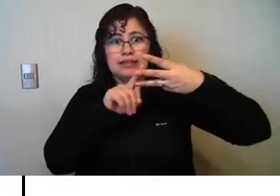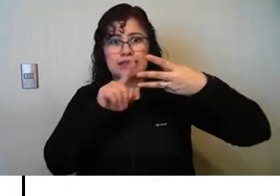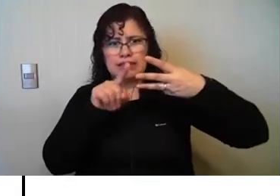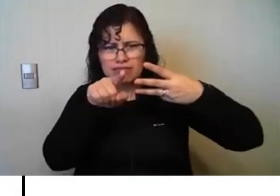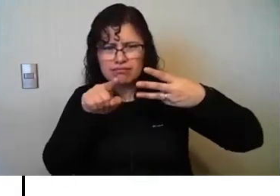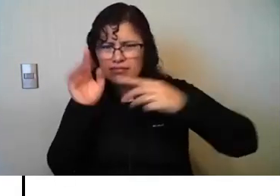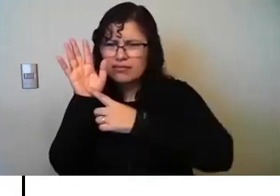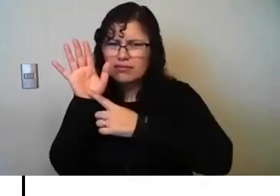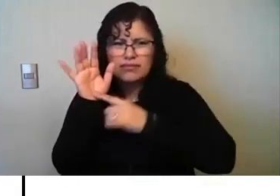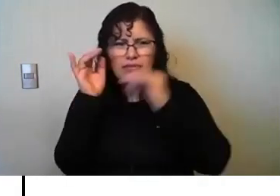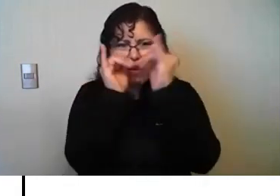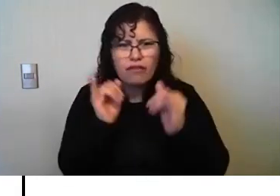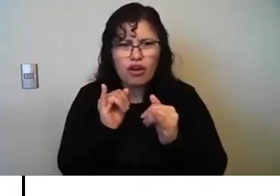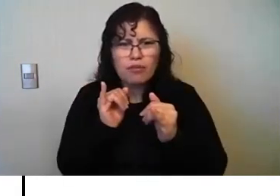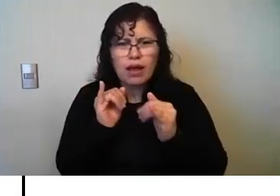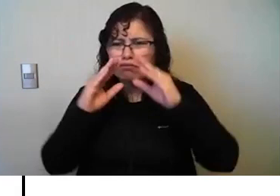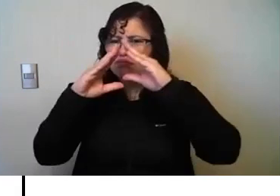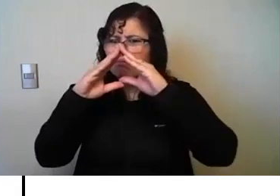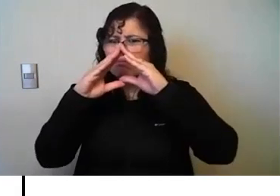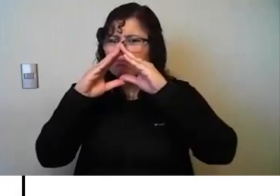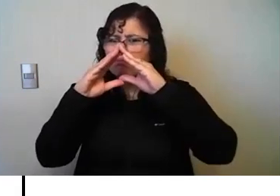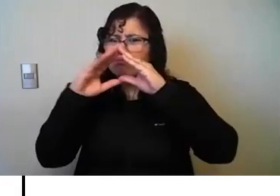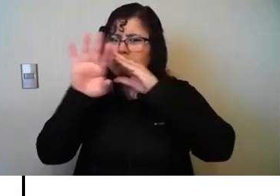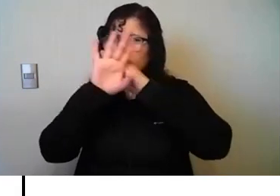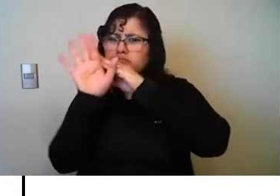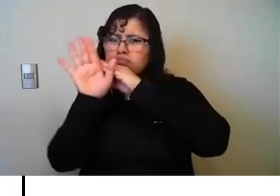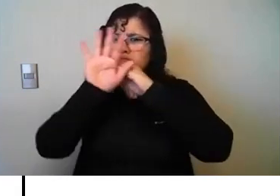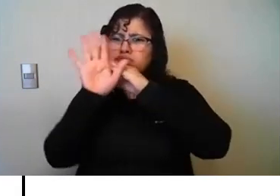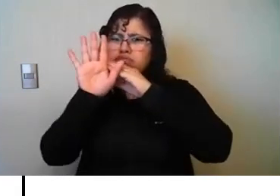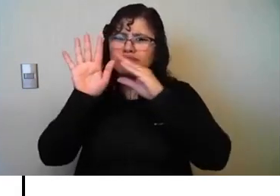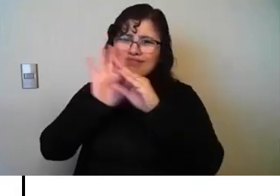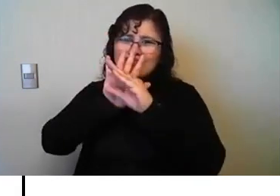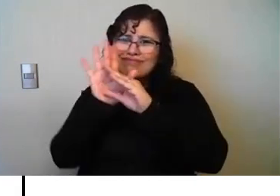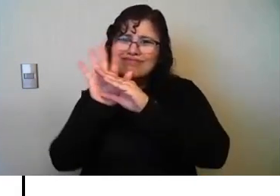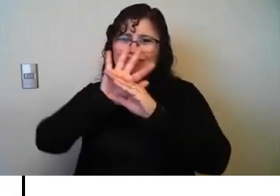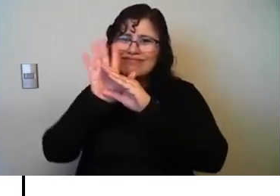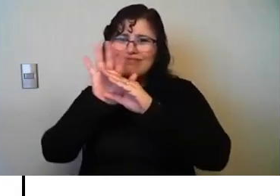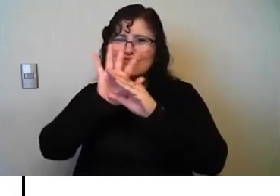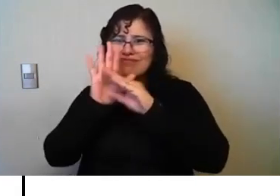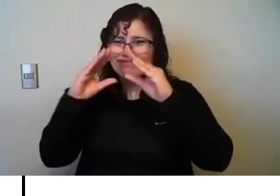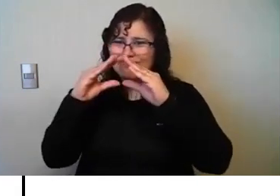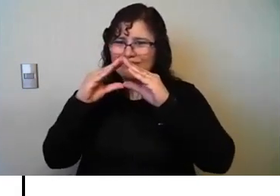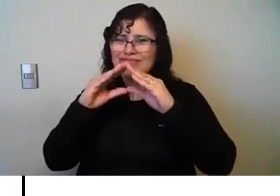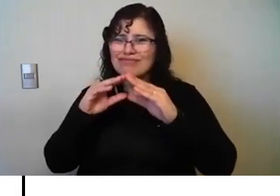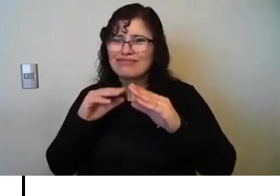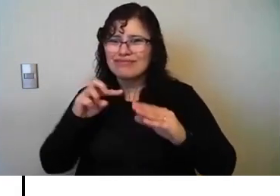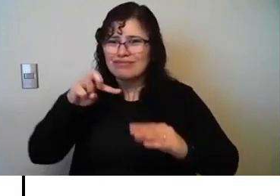tienen una forma de pirámide, ¿sí? Una capa granular interna,